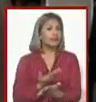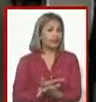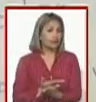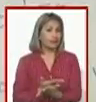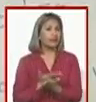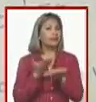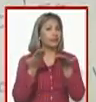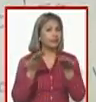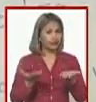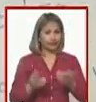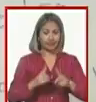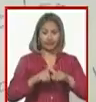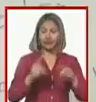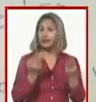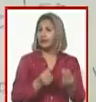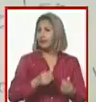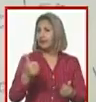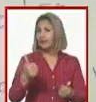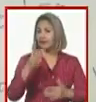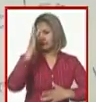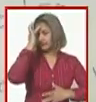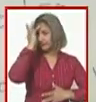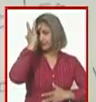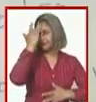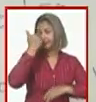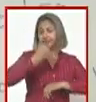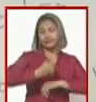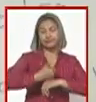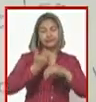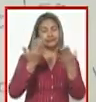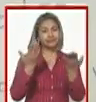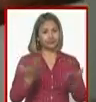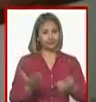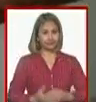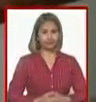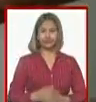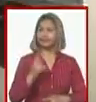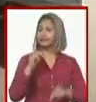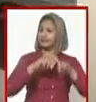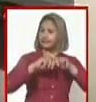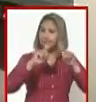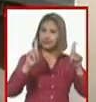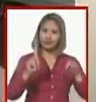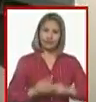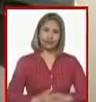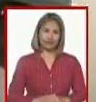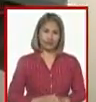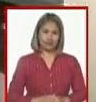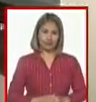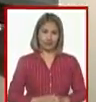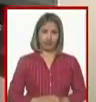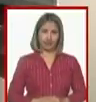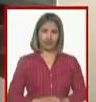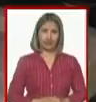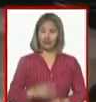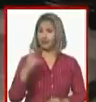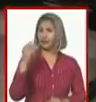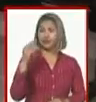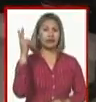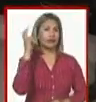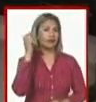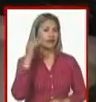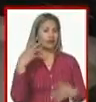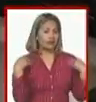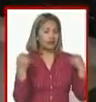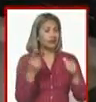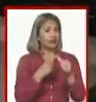que hay pero otra cosa es estar enfermo y estar aquí es muy diferente en la tele una escuché de la